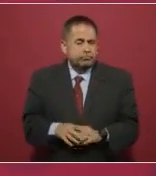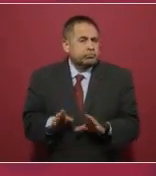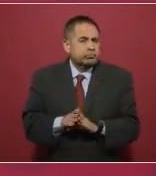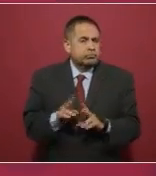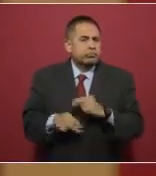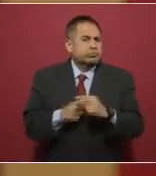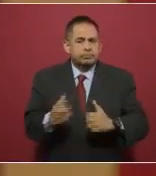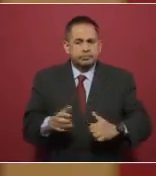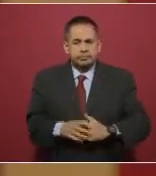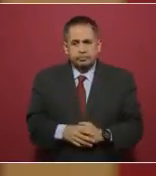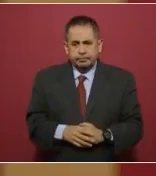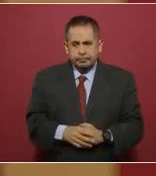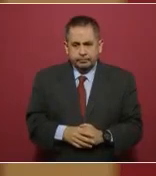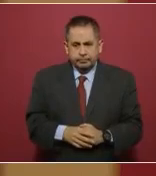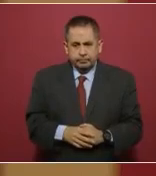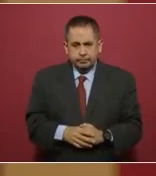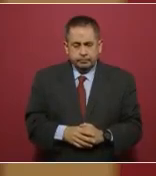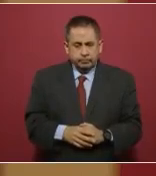¿Cómo